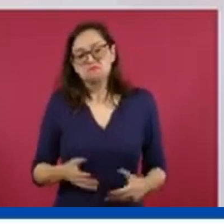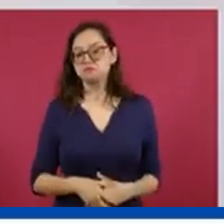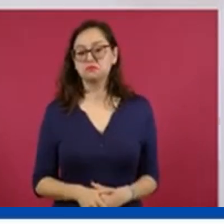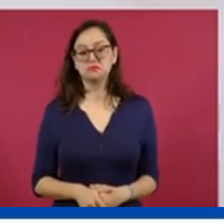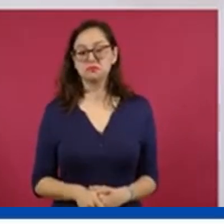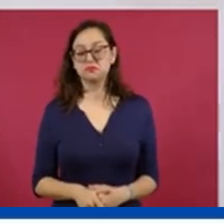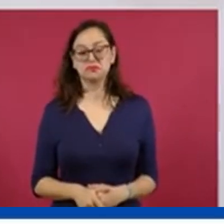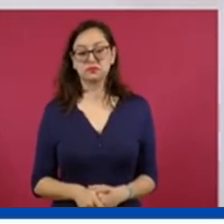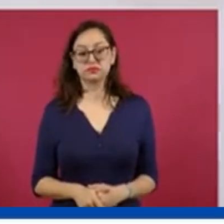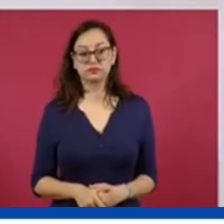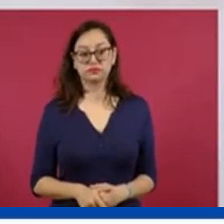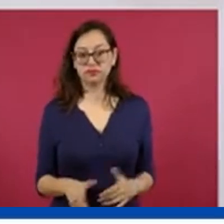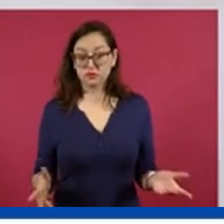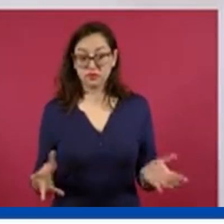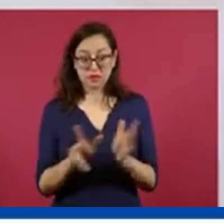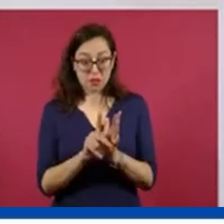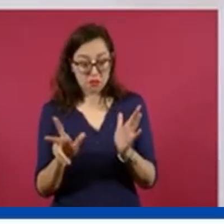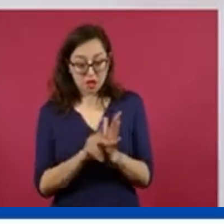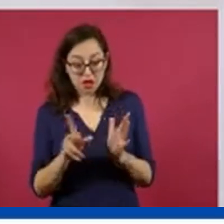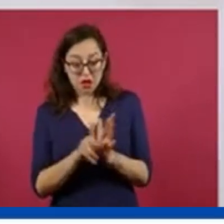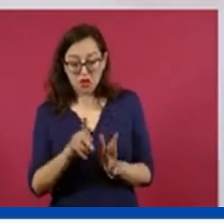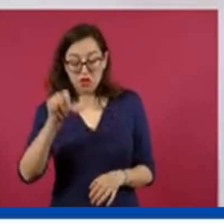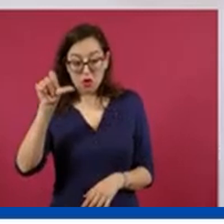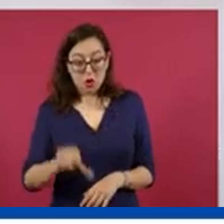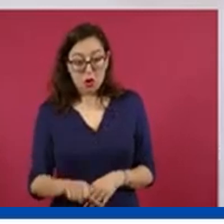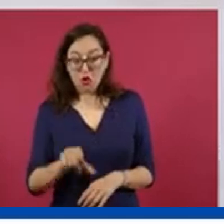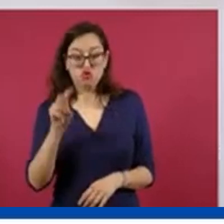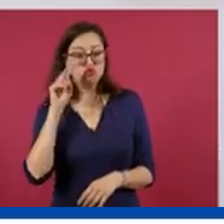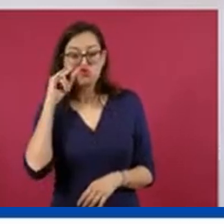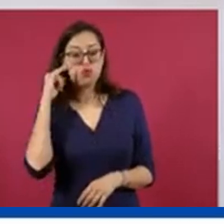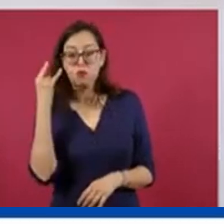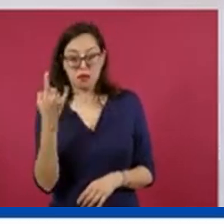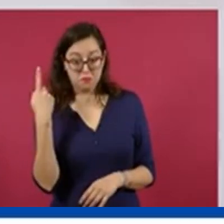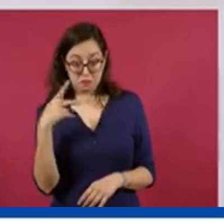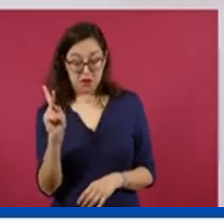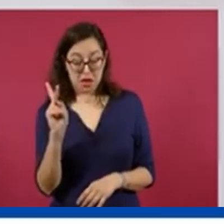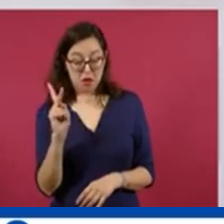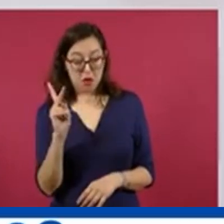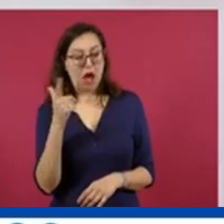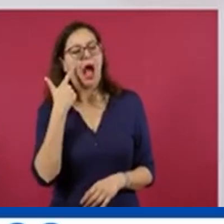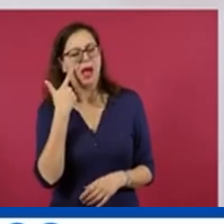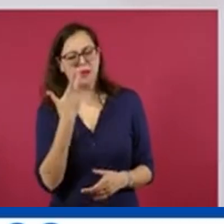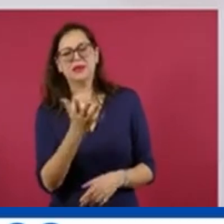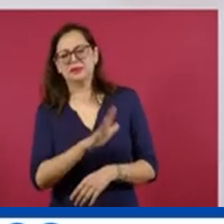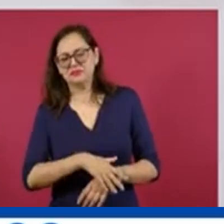No he visto los periódicos hoy, pero ya me lo imagino. A ver el Reforma.